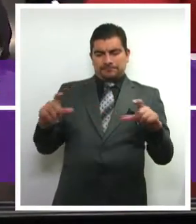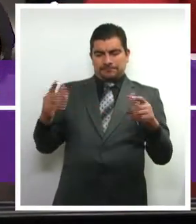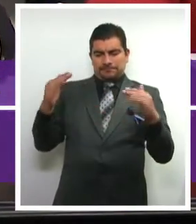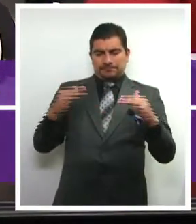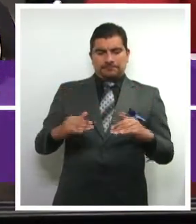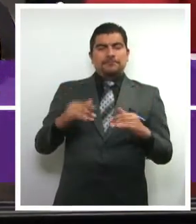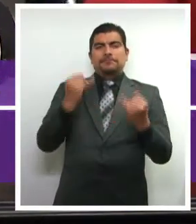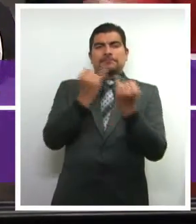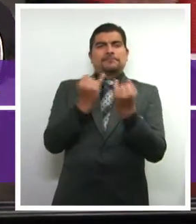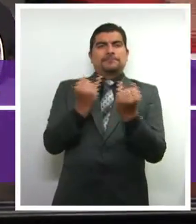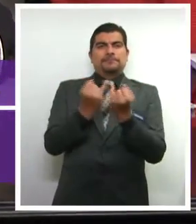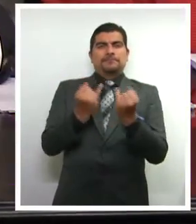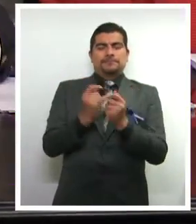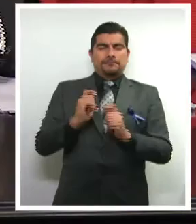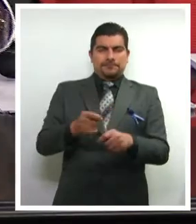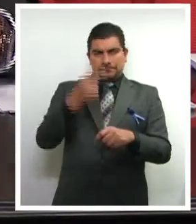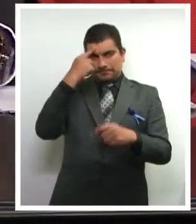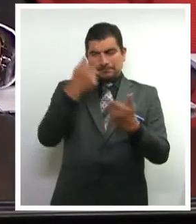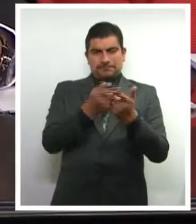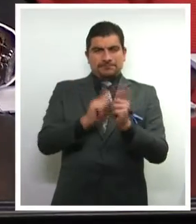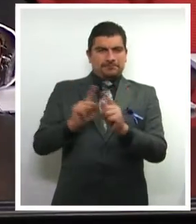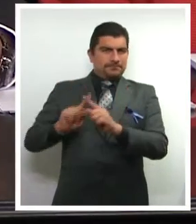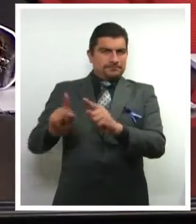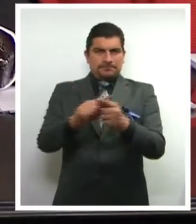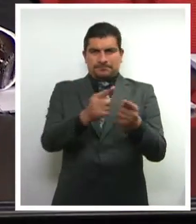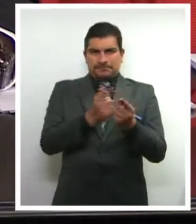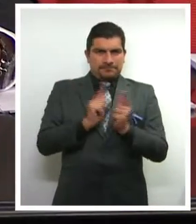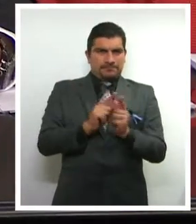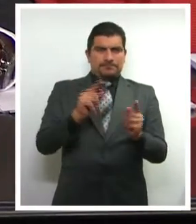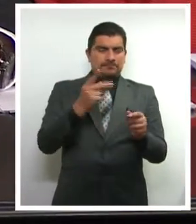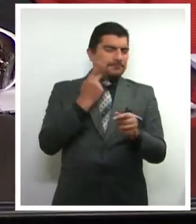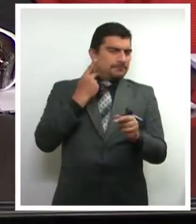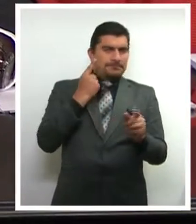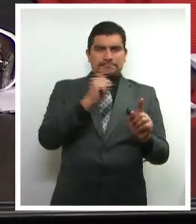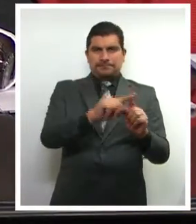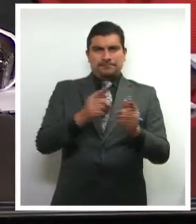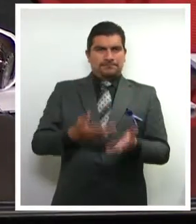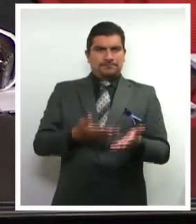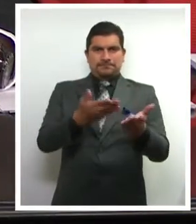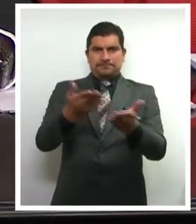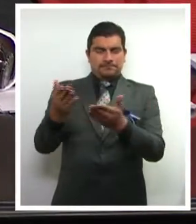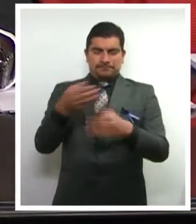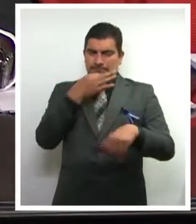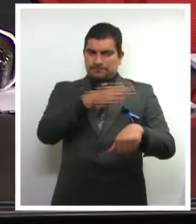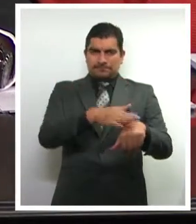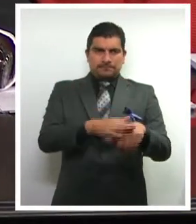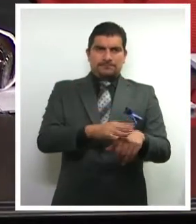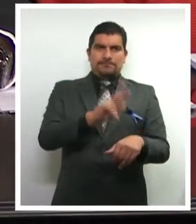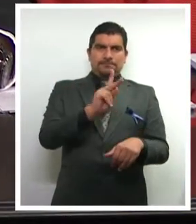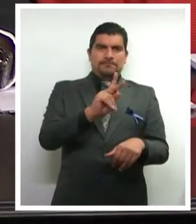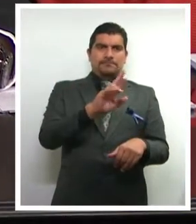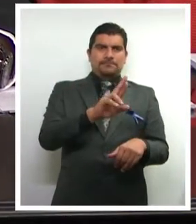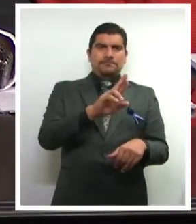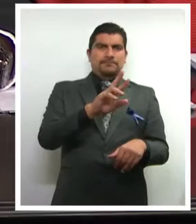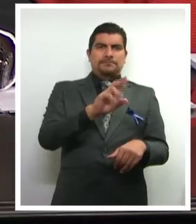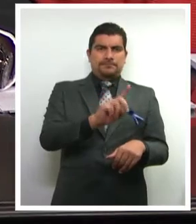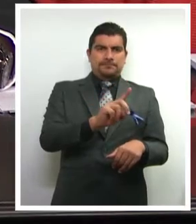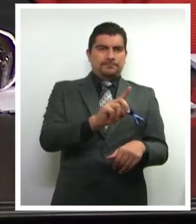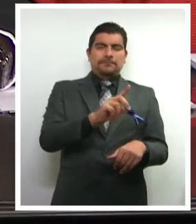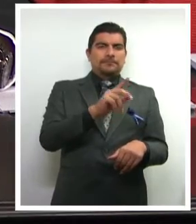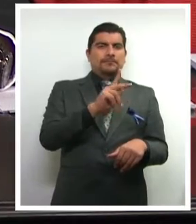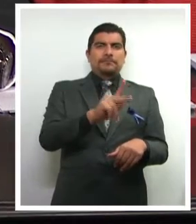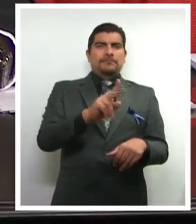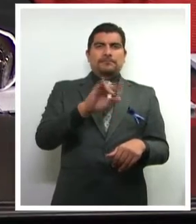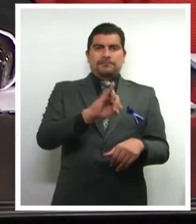Y la asignación para los grupos parlamentarios es la siguiente. Para el Partido Revolucionario Institucional,